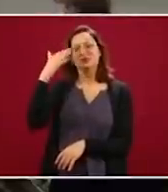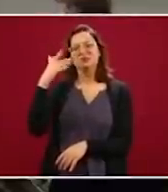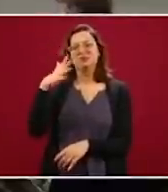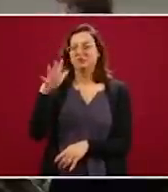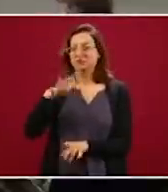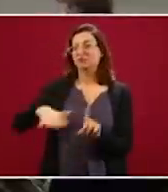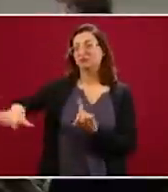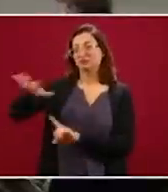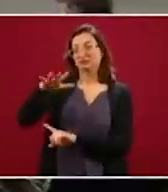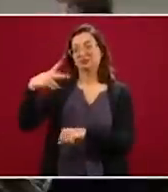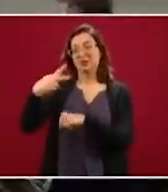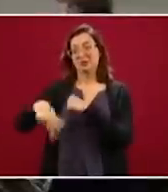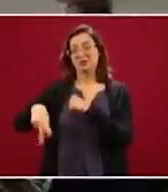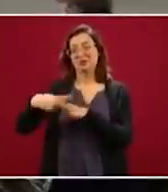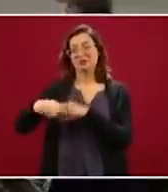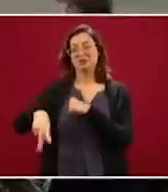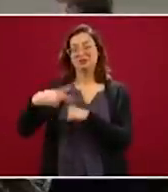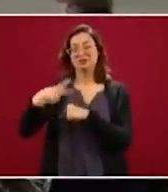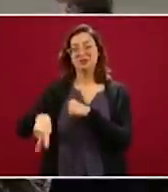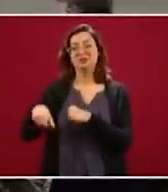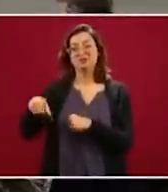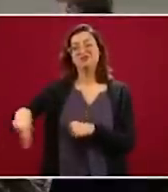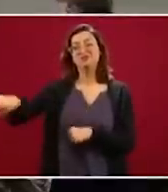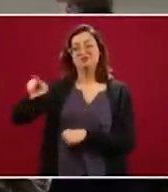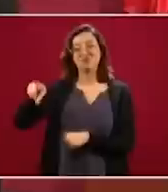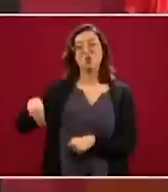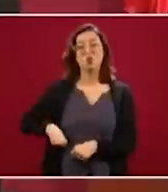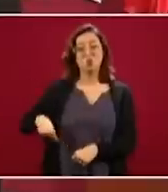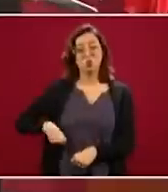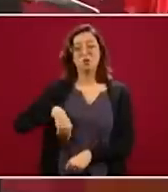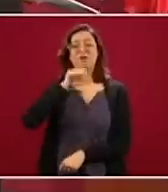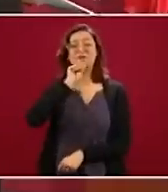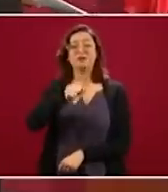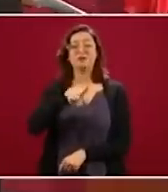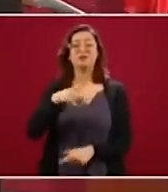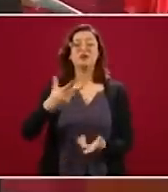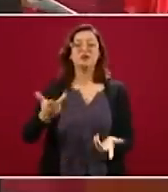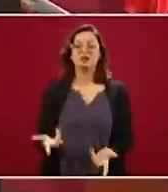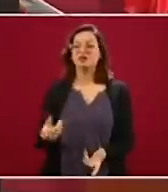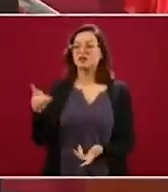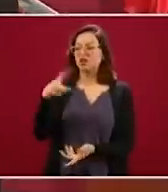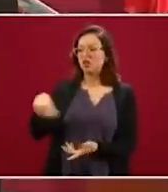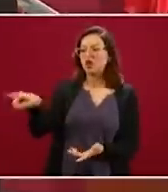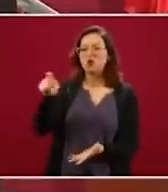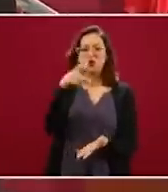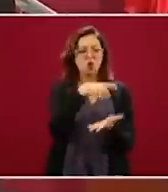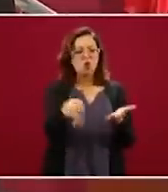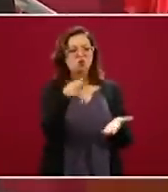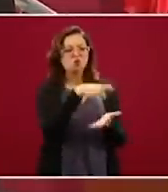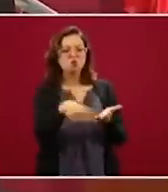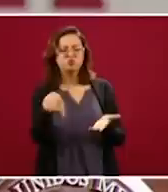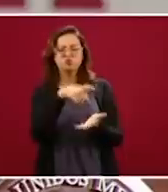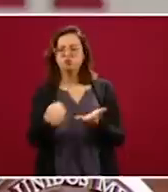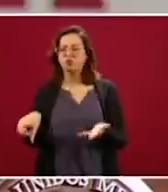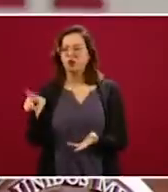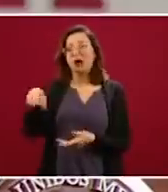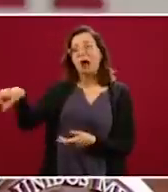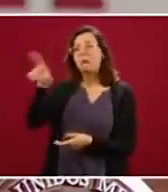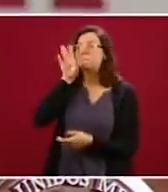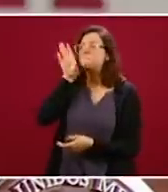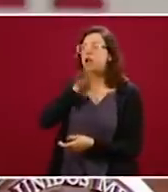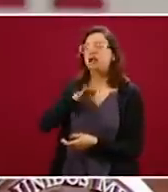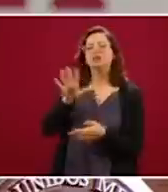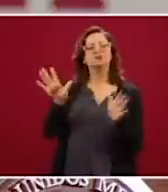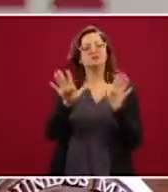responsabilidad social, hay desde los consumidores, sin estigmatizar su consumo, pero sí hacer conciencia de que